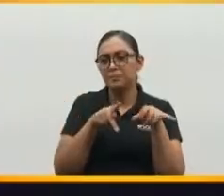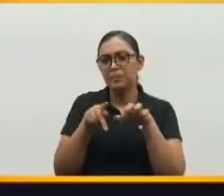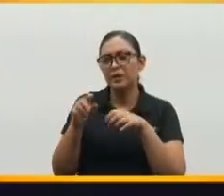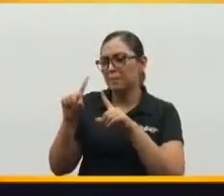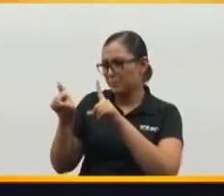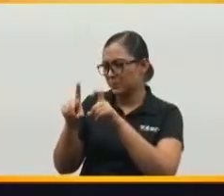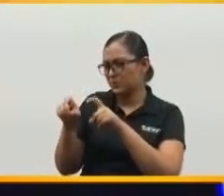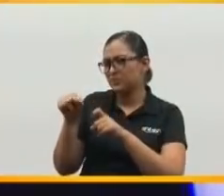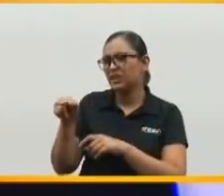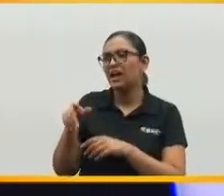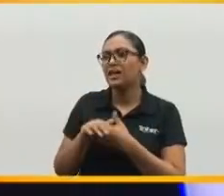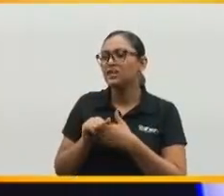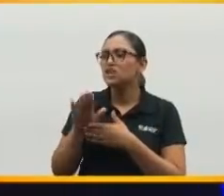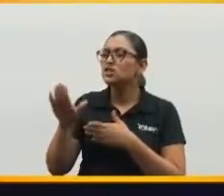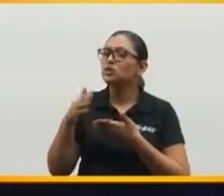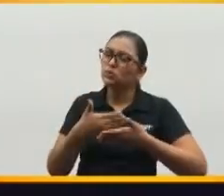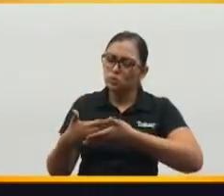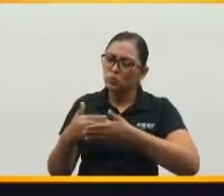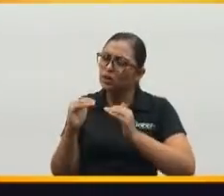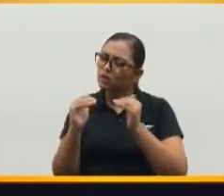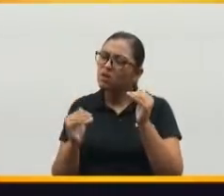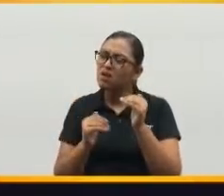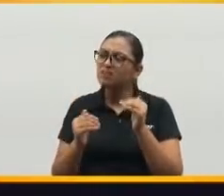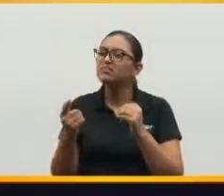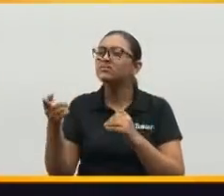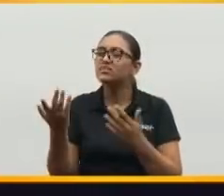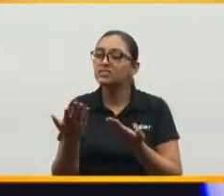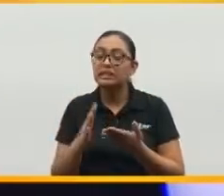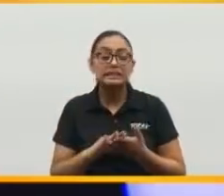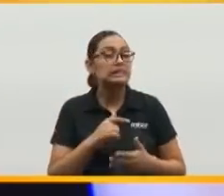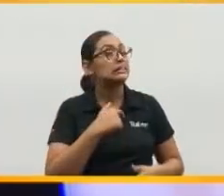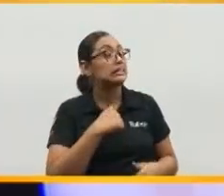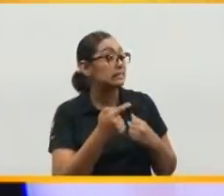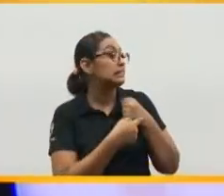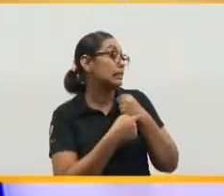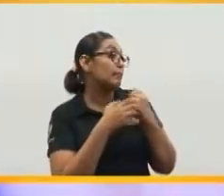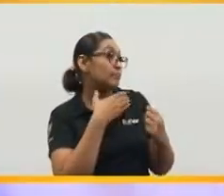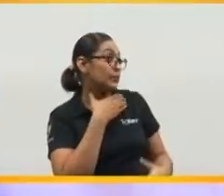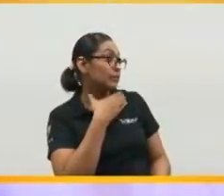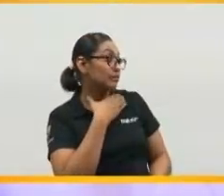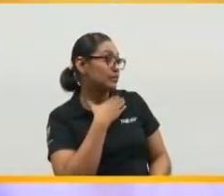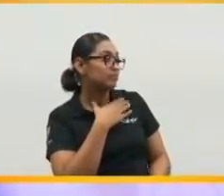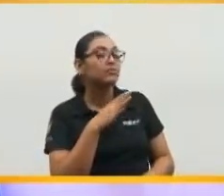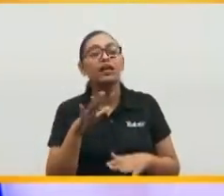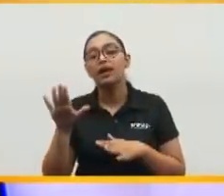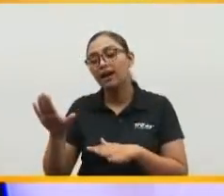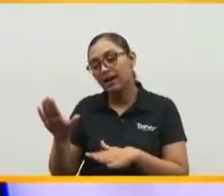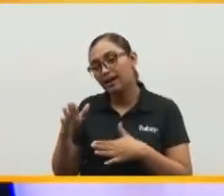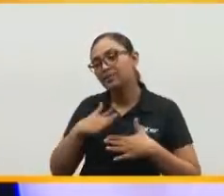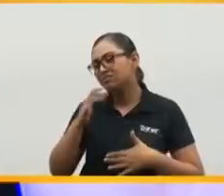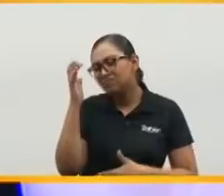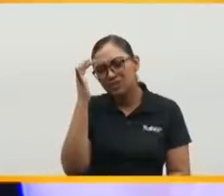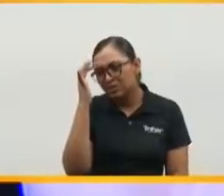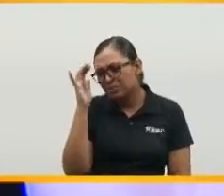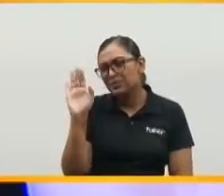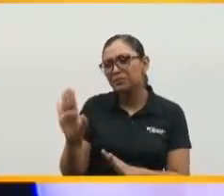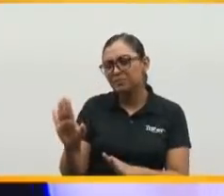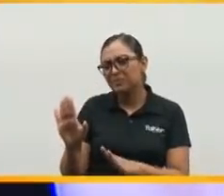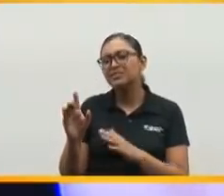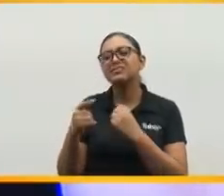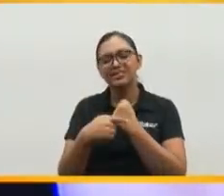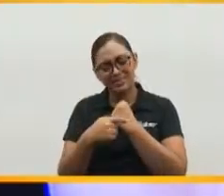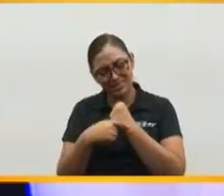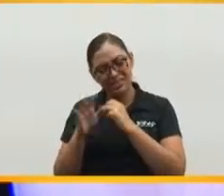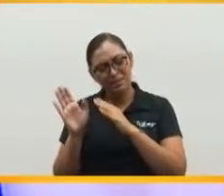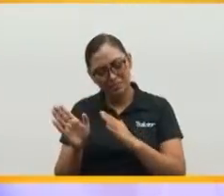dijo, son etapas difíciles. No te preocupes, hermana. No te preocupes. Todos pasamos por ahí. Todos. Y todos